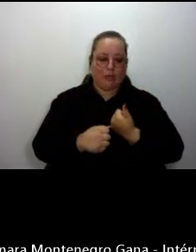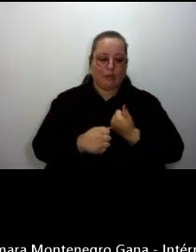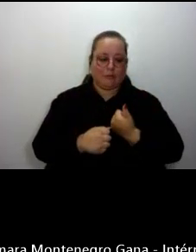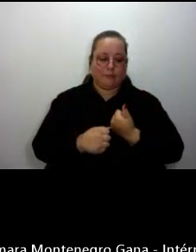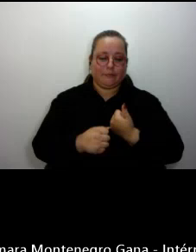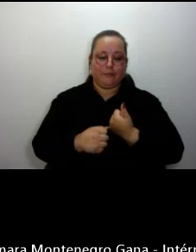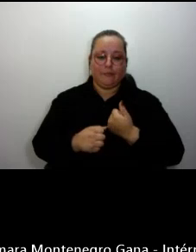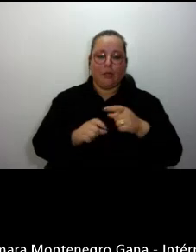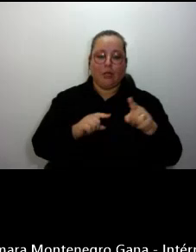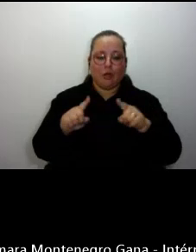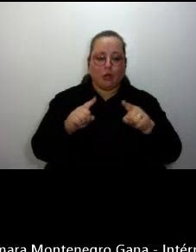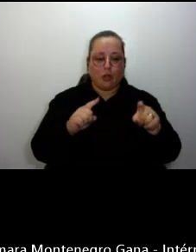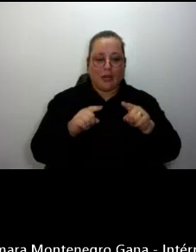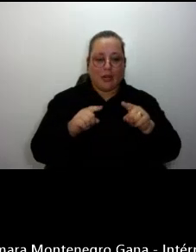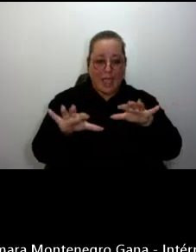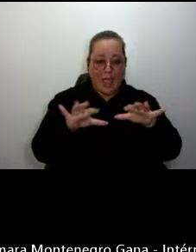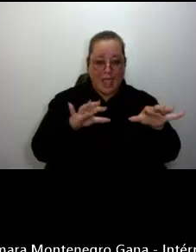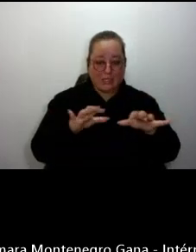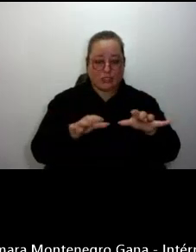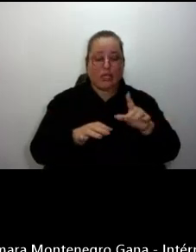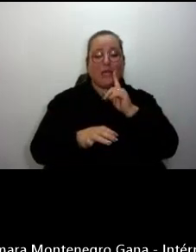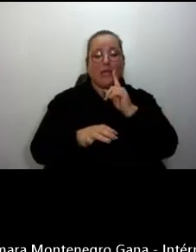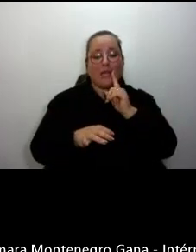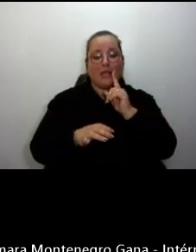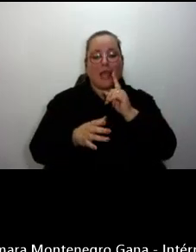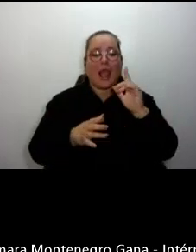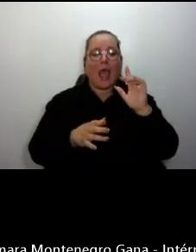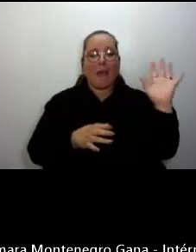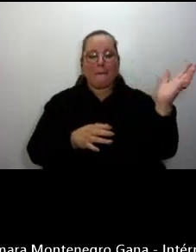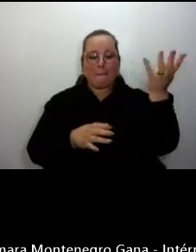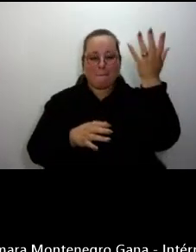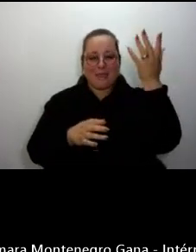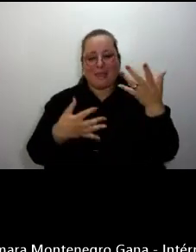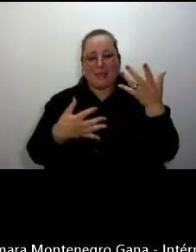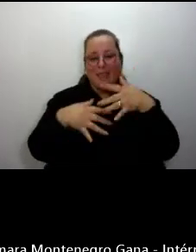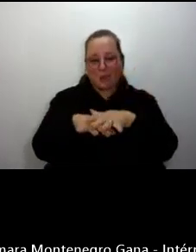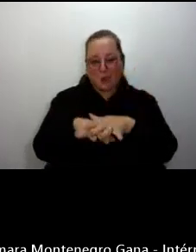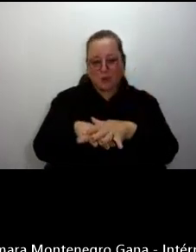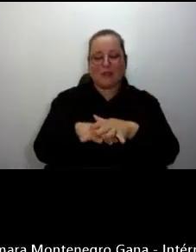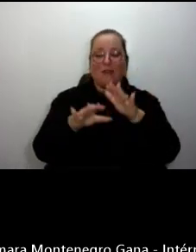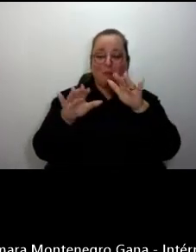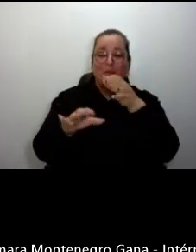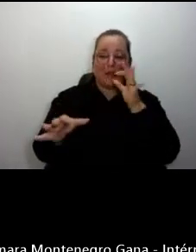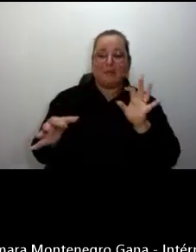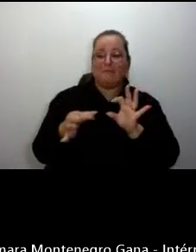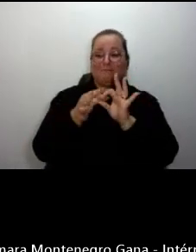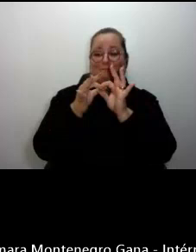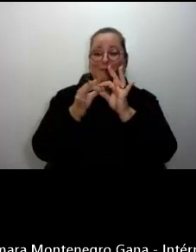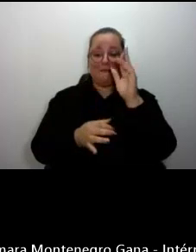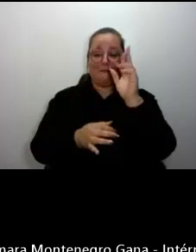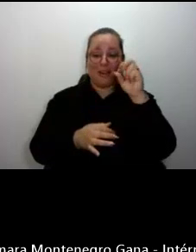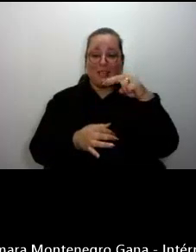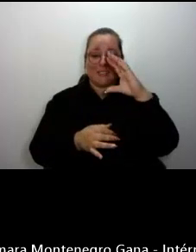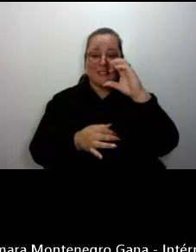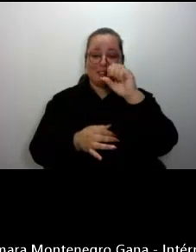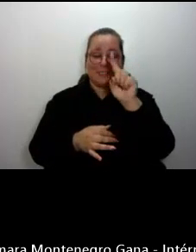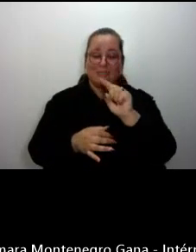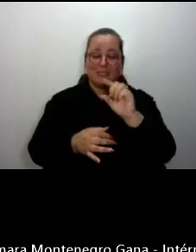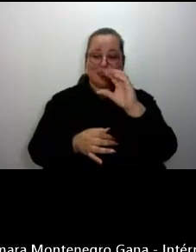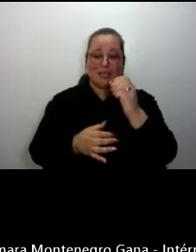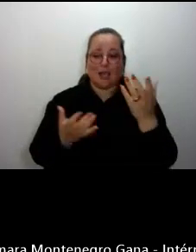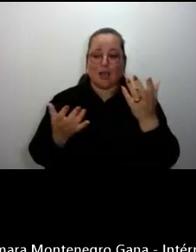Coordinar acciones institucionales que favorezcan los ambientes inclusivos, y esto también retomando un poco lo que decía Francisca, ¿verdad? Cómo finalmente los equipos, los sostenedores y